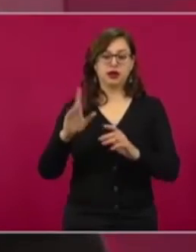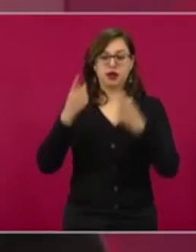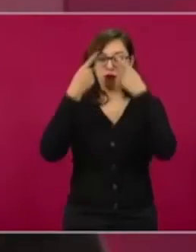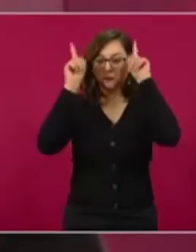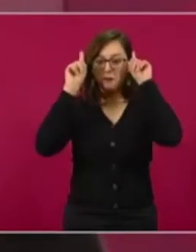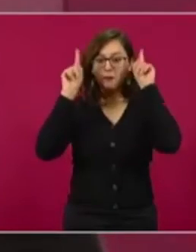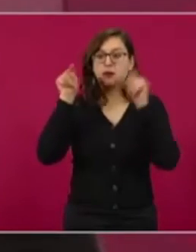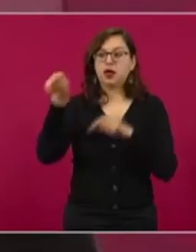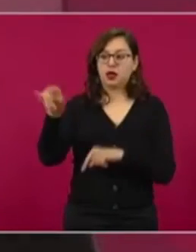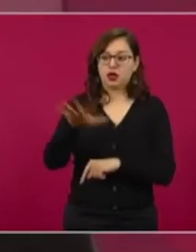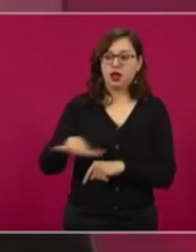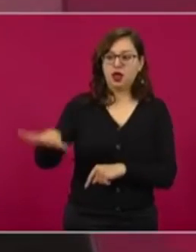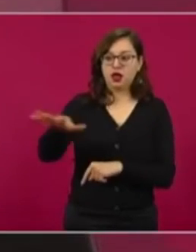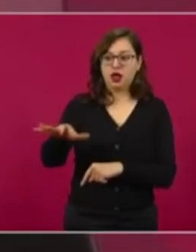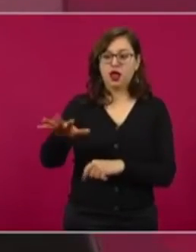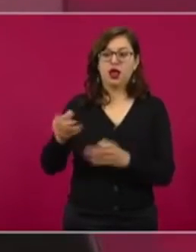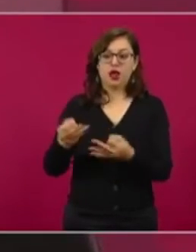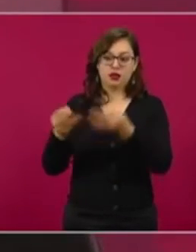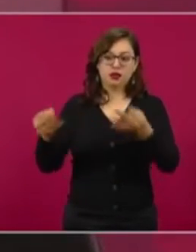más